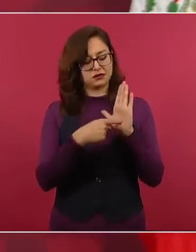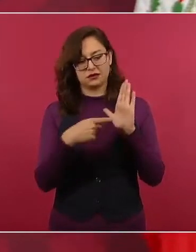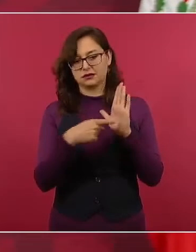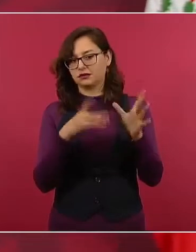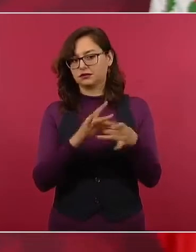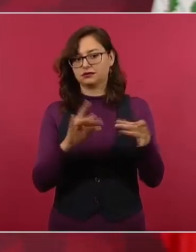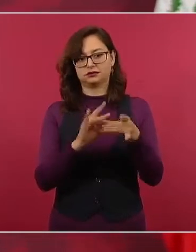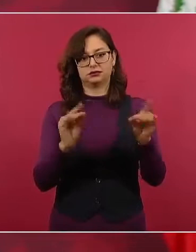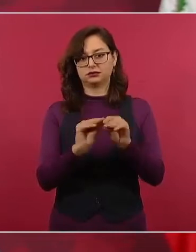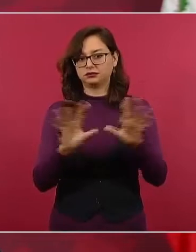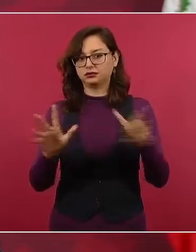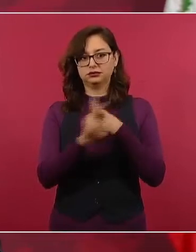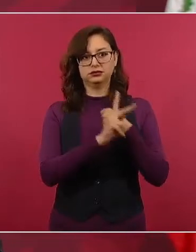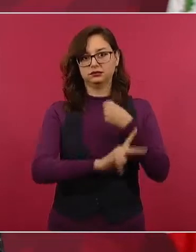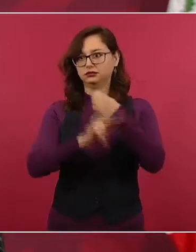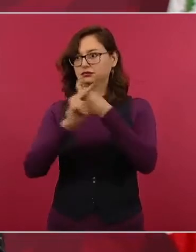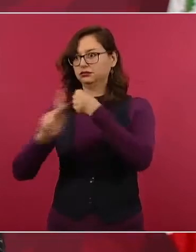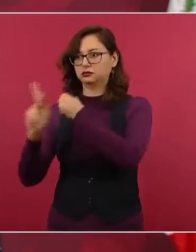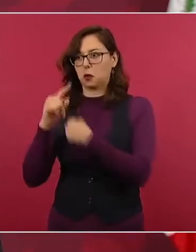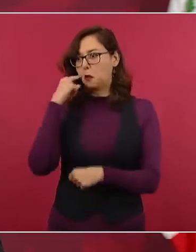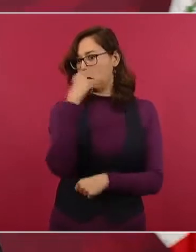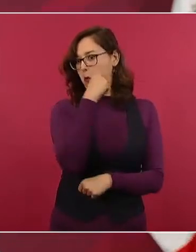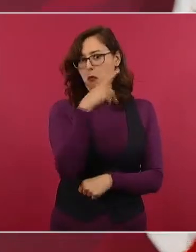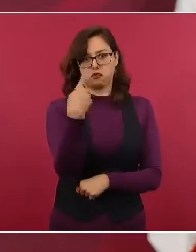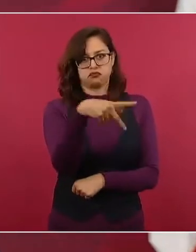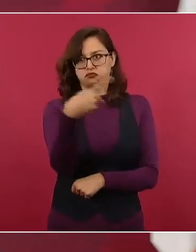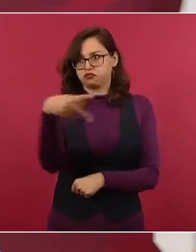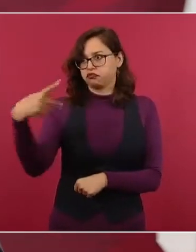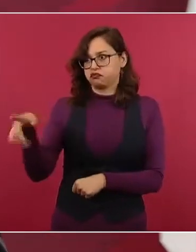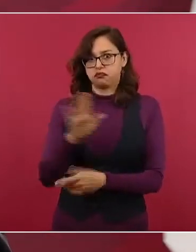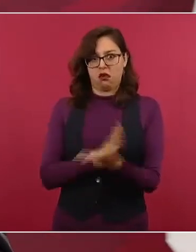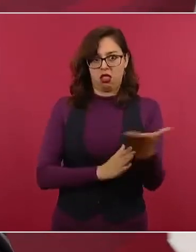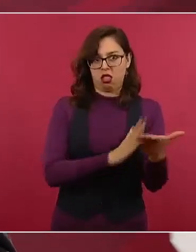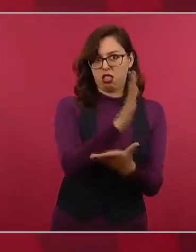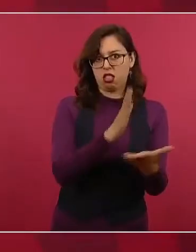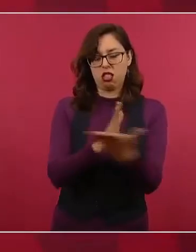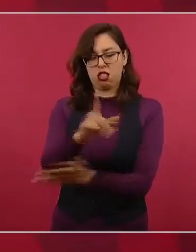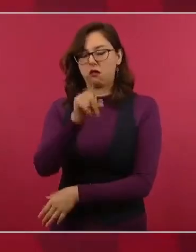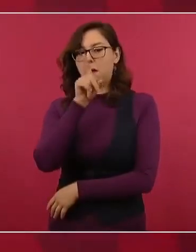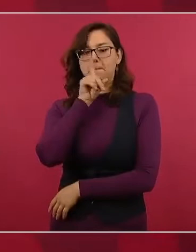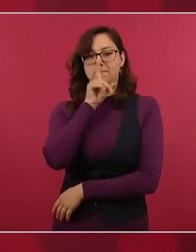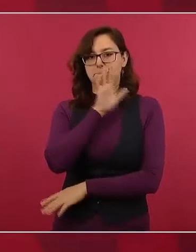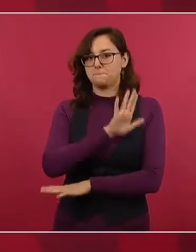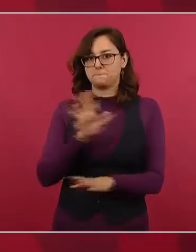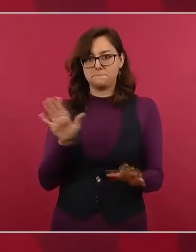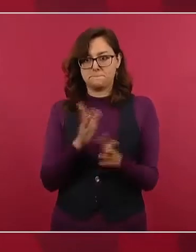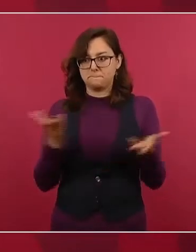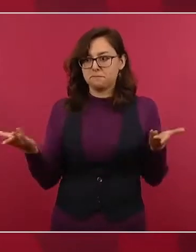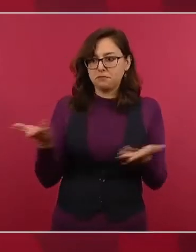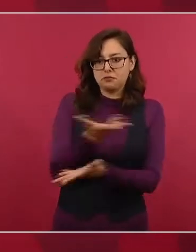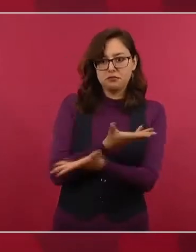de los pueblos, solución pacífica de las controversias, cooperación para el desarrollo,